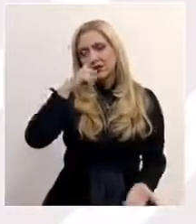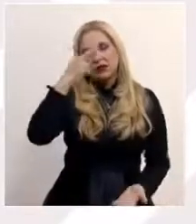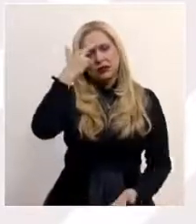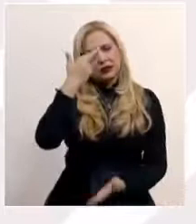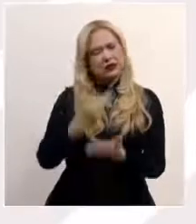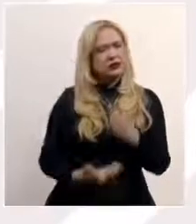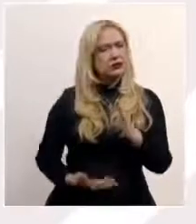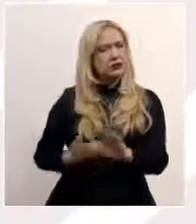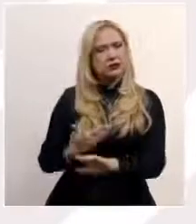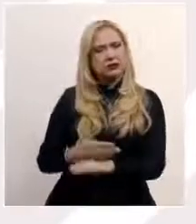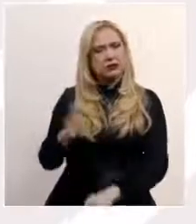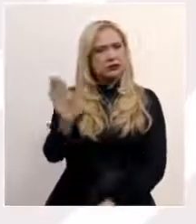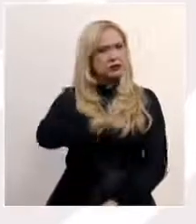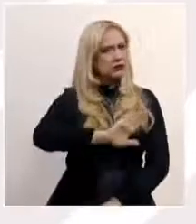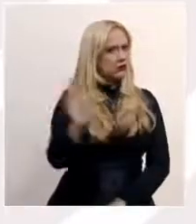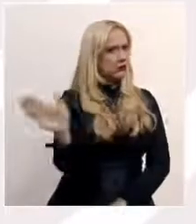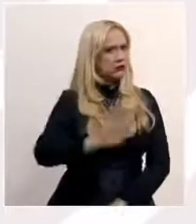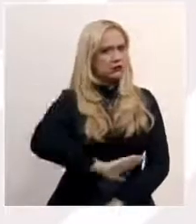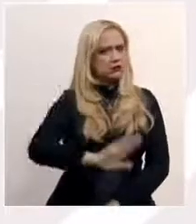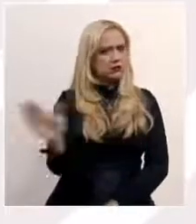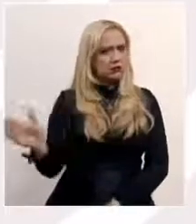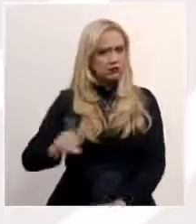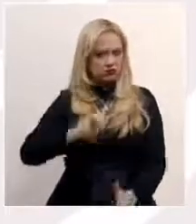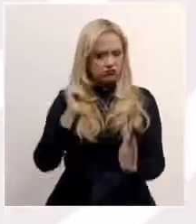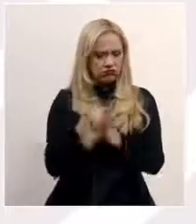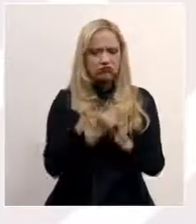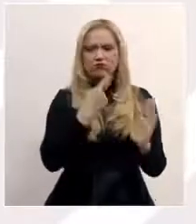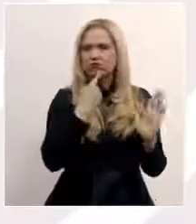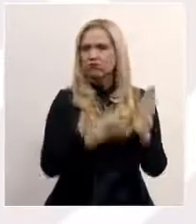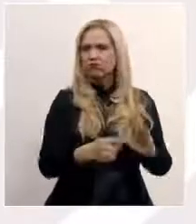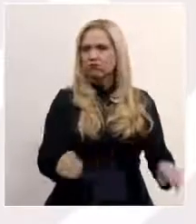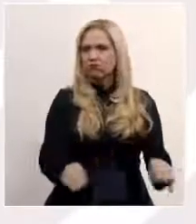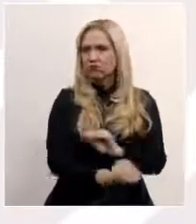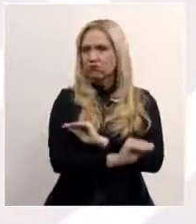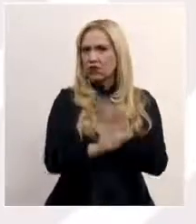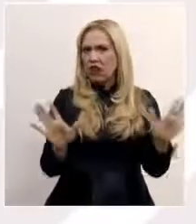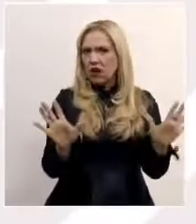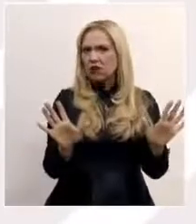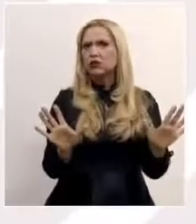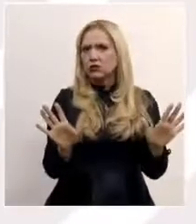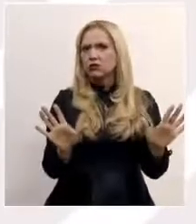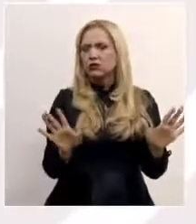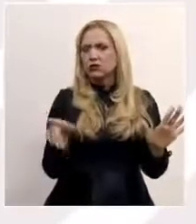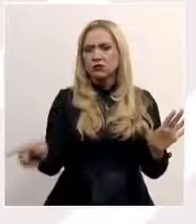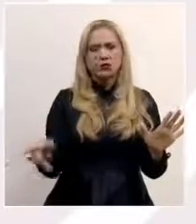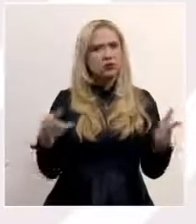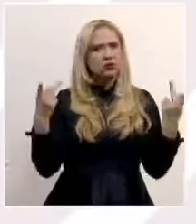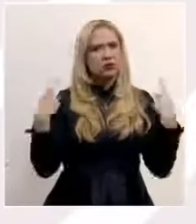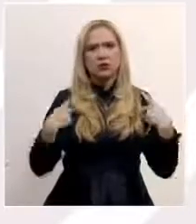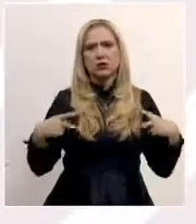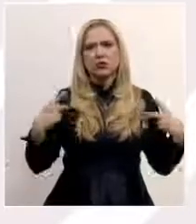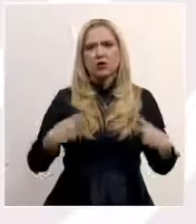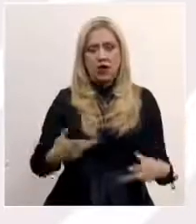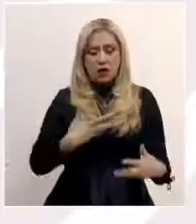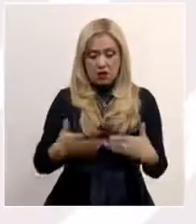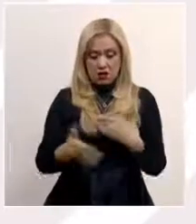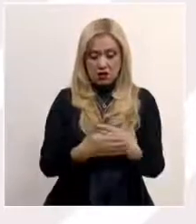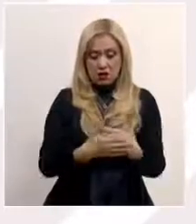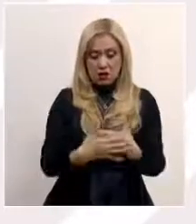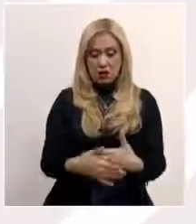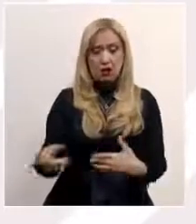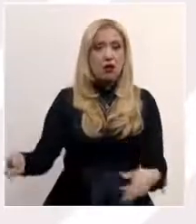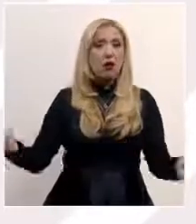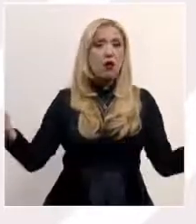violación por donde se le vea, o sea, se queda una persona en un estado de verdad de una necesidad y